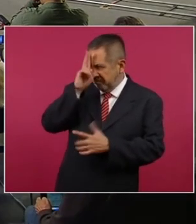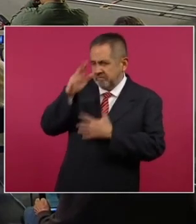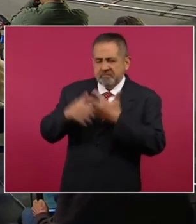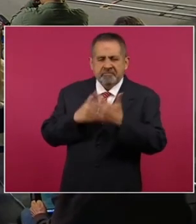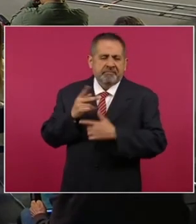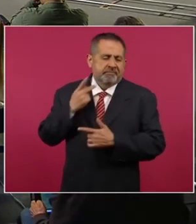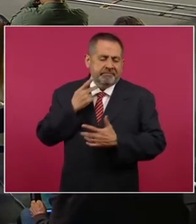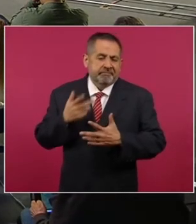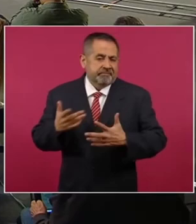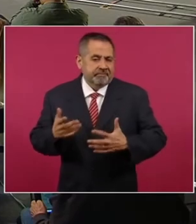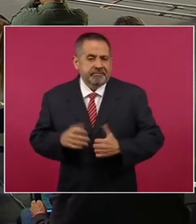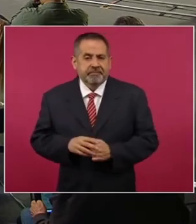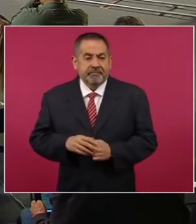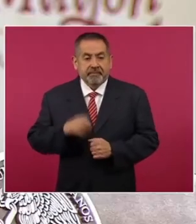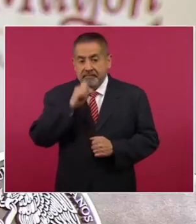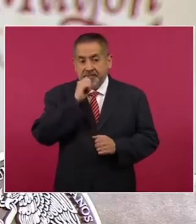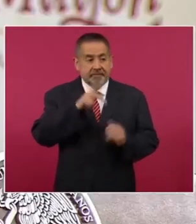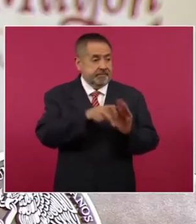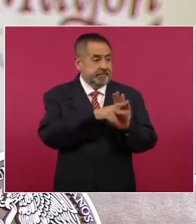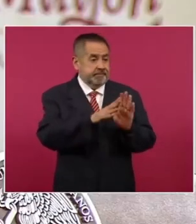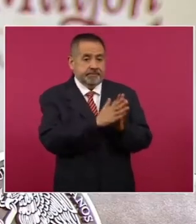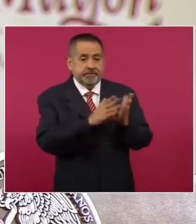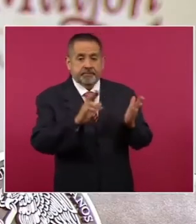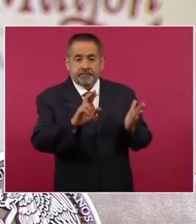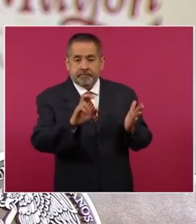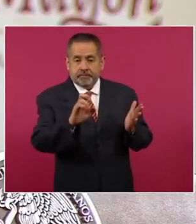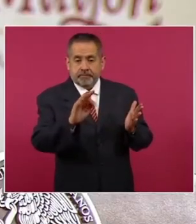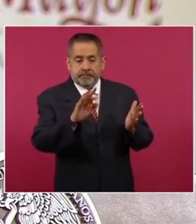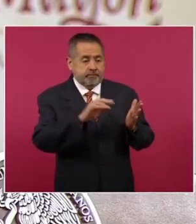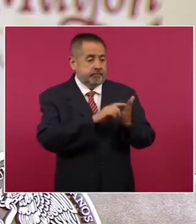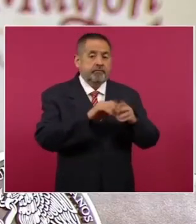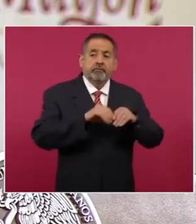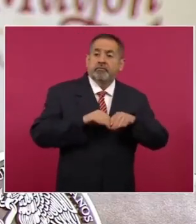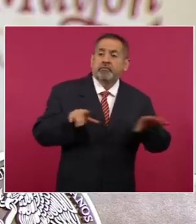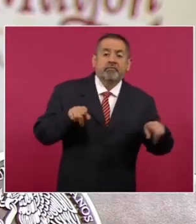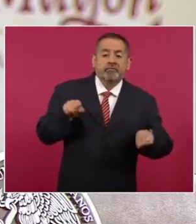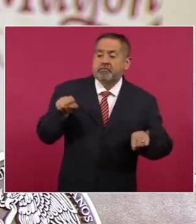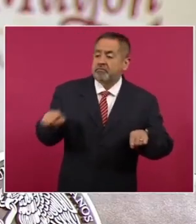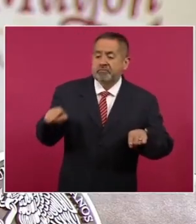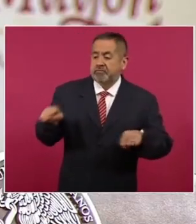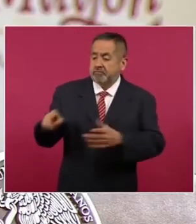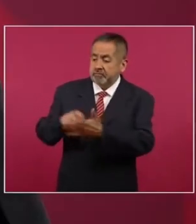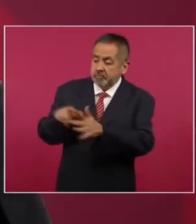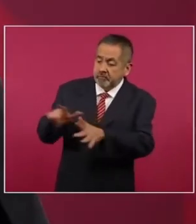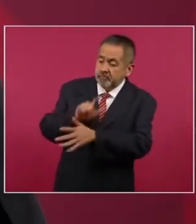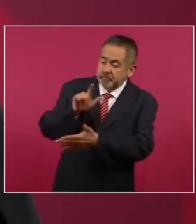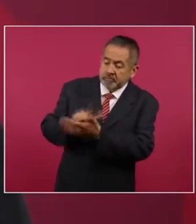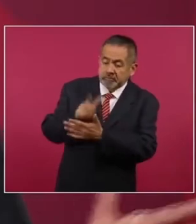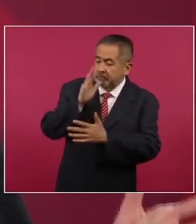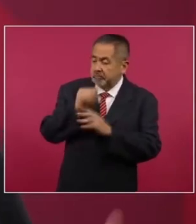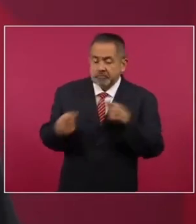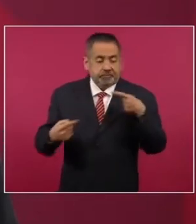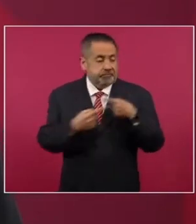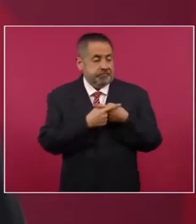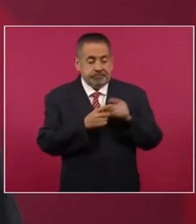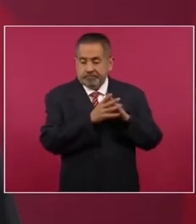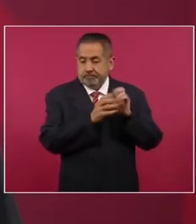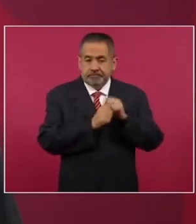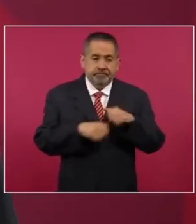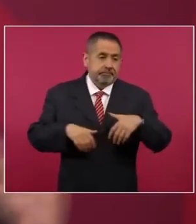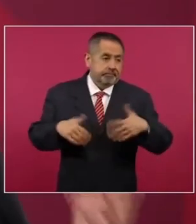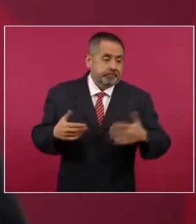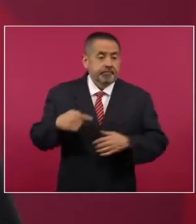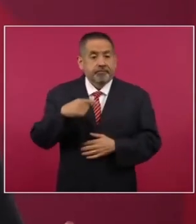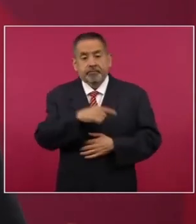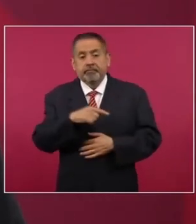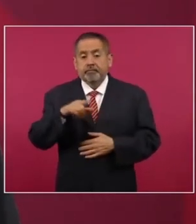de la oposición en el diario Reforma acusaron de inconstitucional la reforma electoral. Pero ya Lorenzo Córdoba